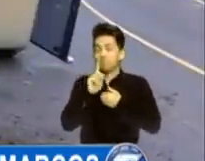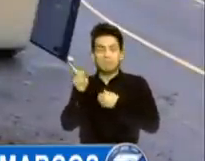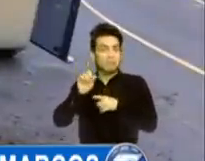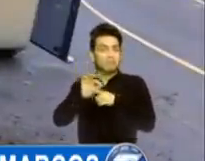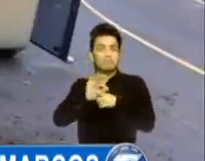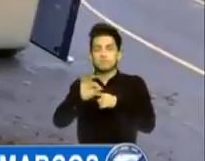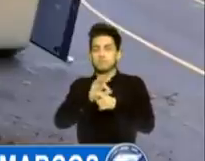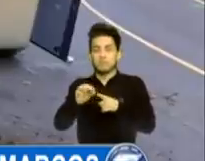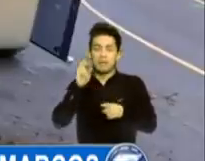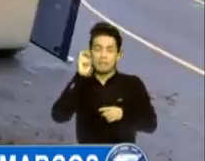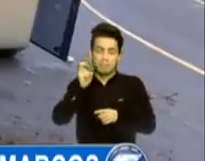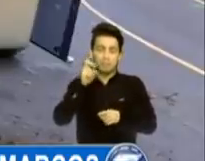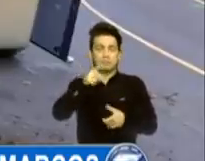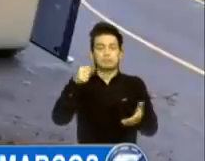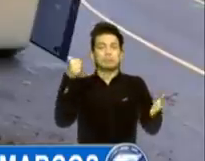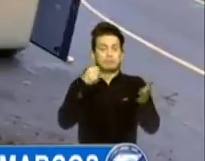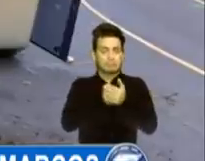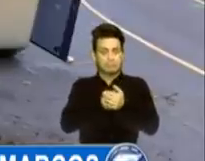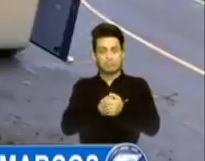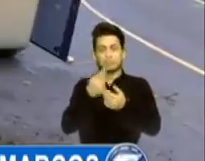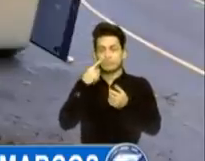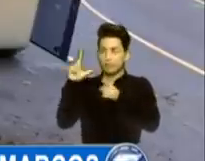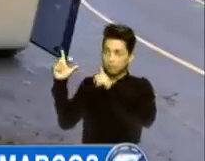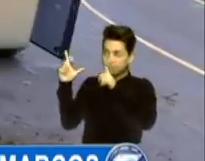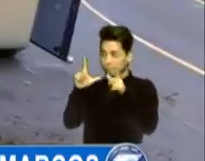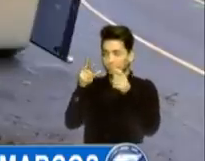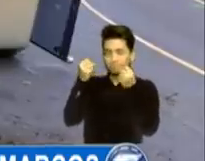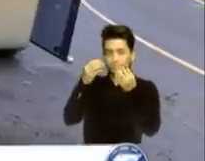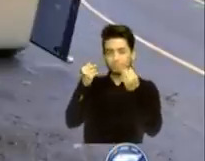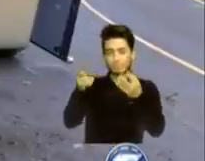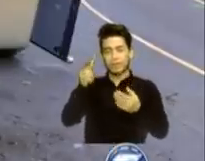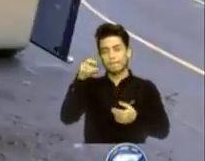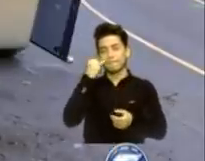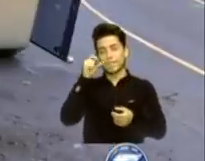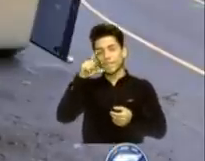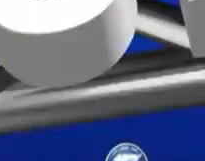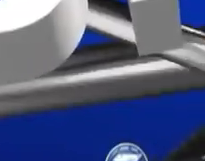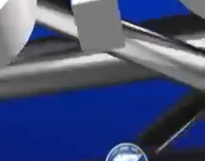percance vial. Reporta desde San Marcos, Victoria Barrios.